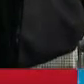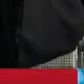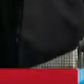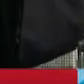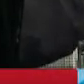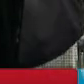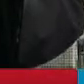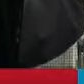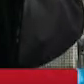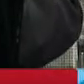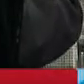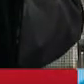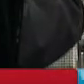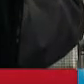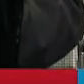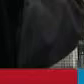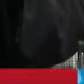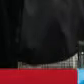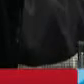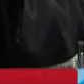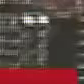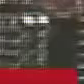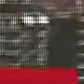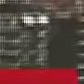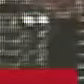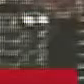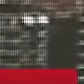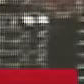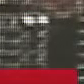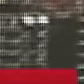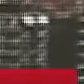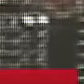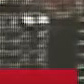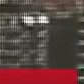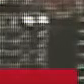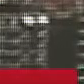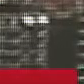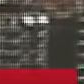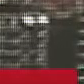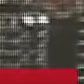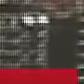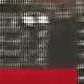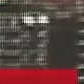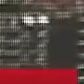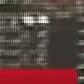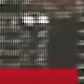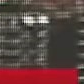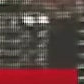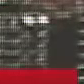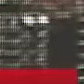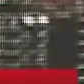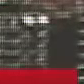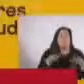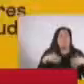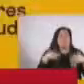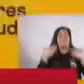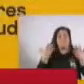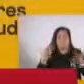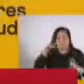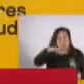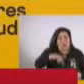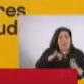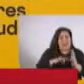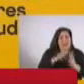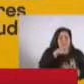que ver con cómo se manejan los fondos que... Ahí le dan un tinte por ahí más electoralista. Porque esto yo lo pregunté, digo, puede que pase, por ejemplo,